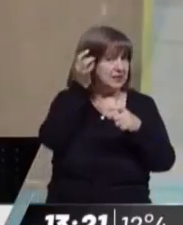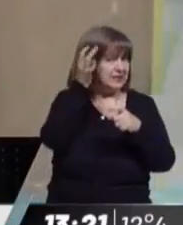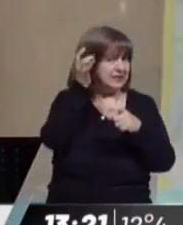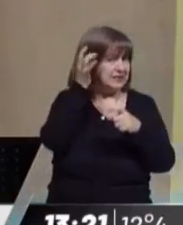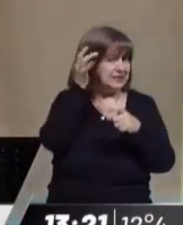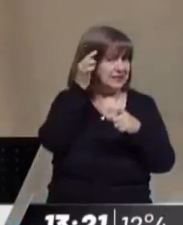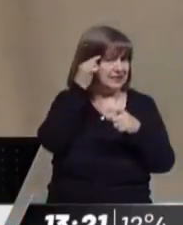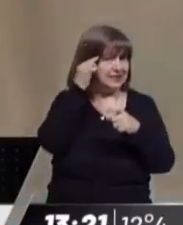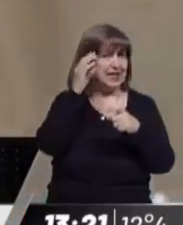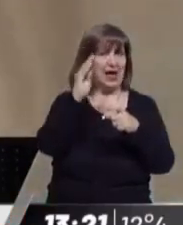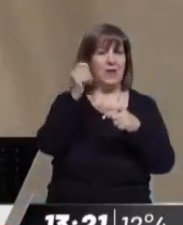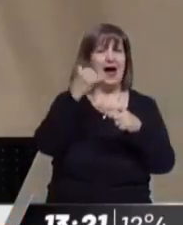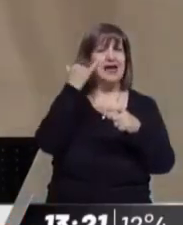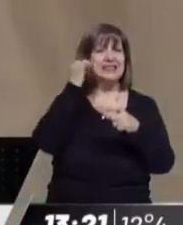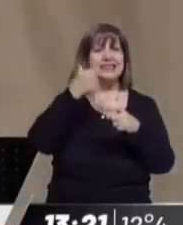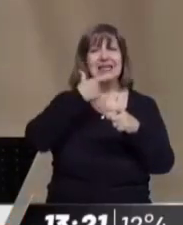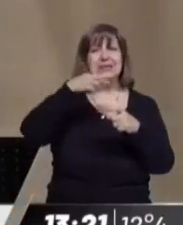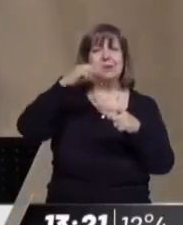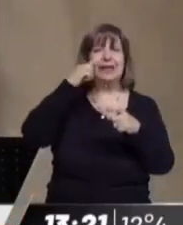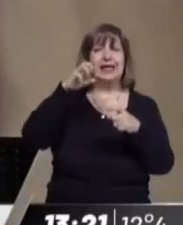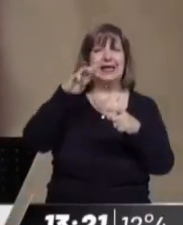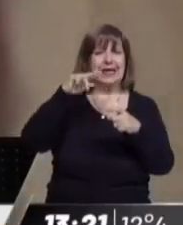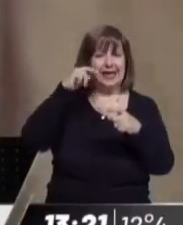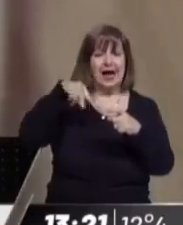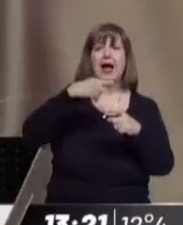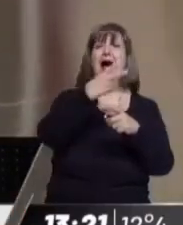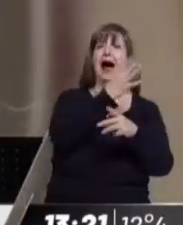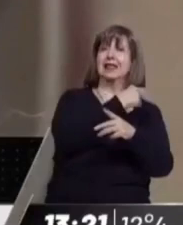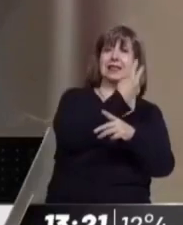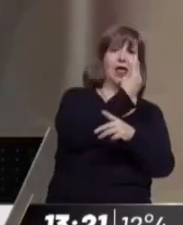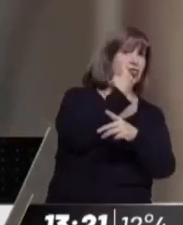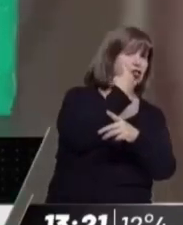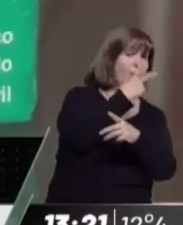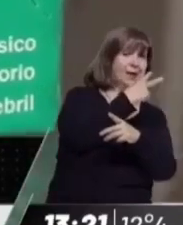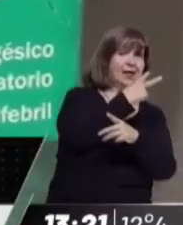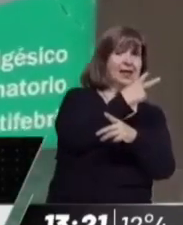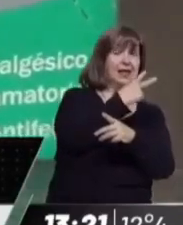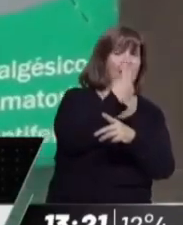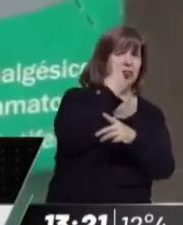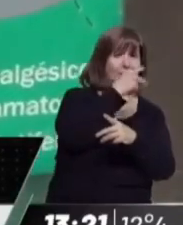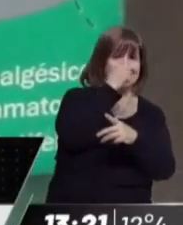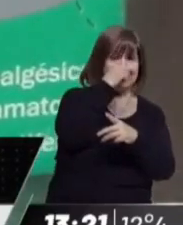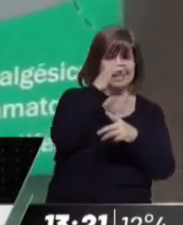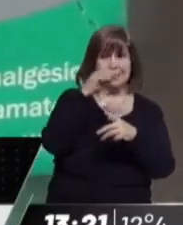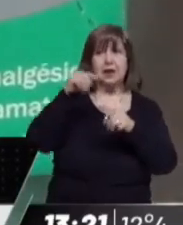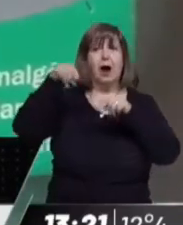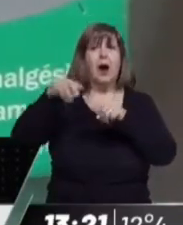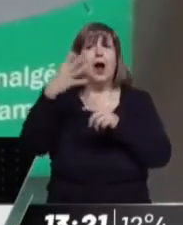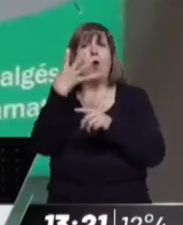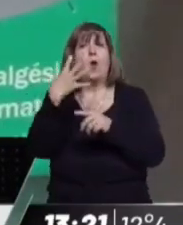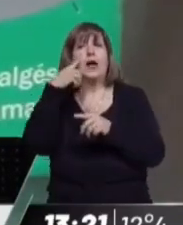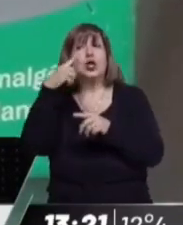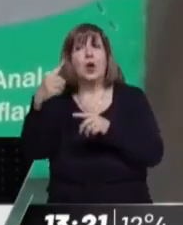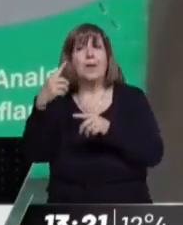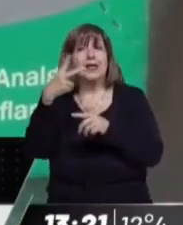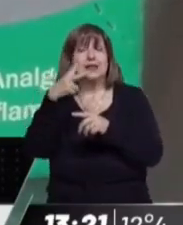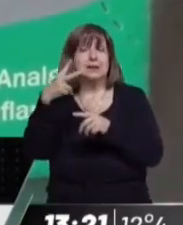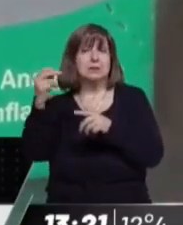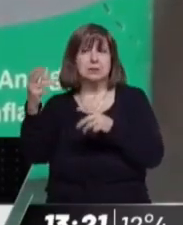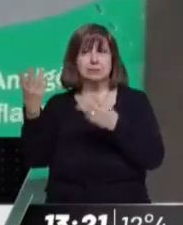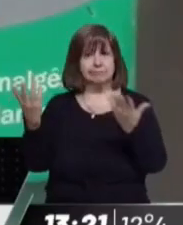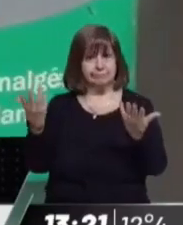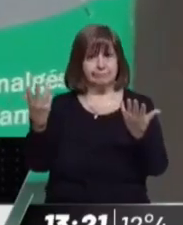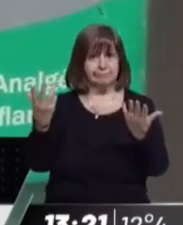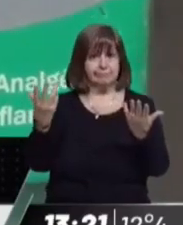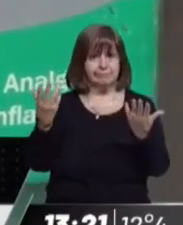Sí este ese medicamento estaba 2700 pesos y ahora está en 4300 ha sufrido Un aumento de un 37